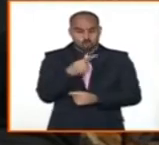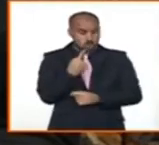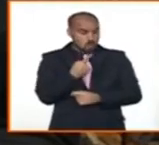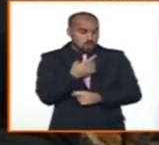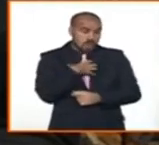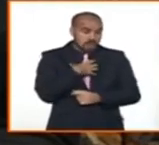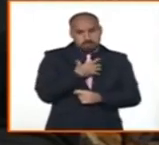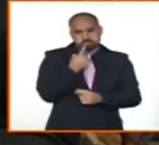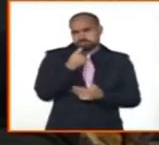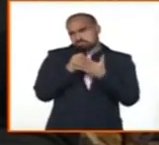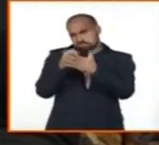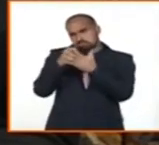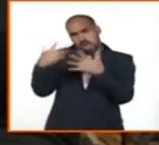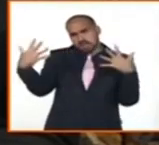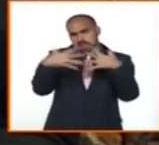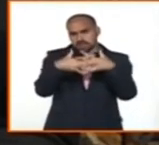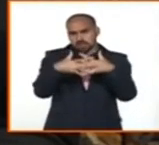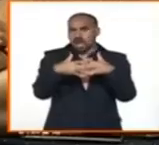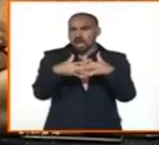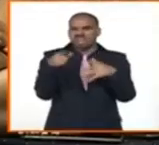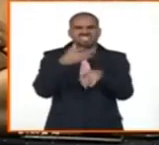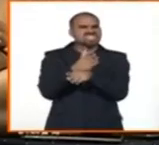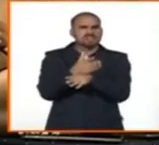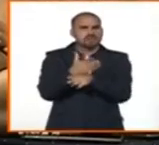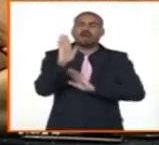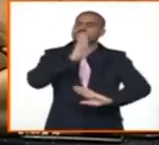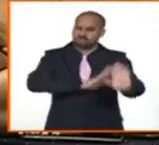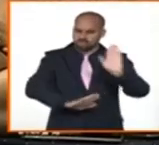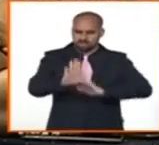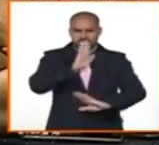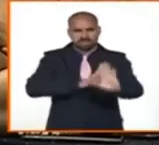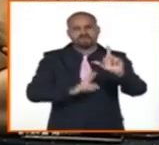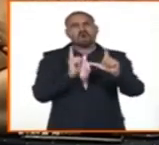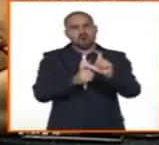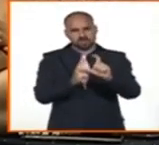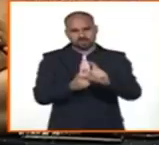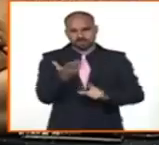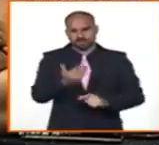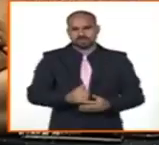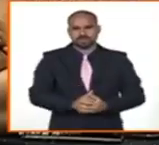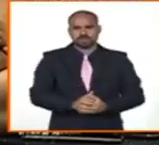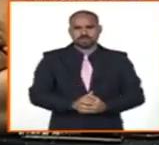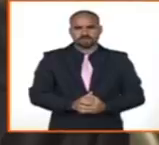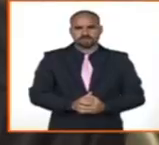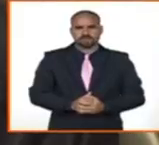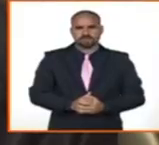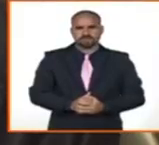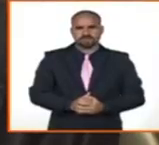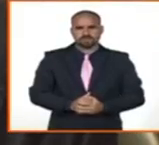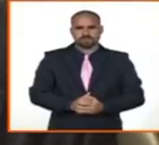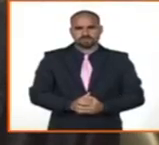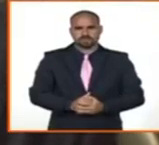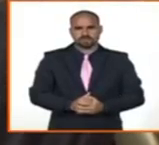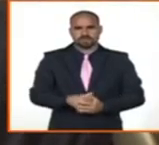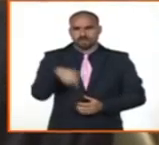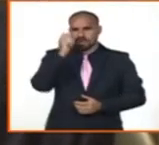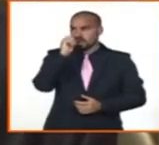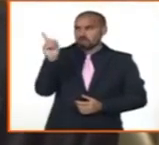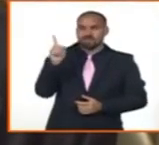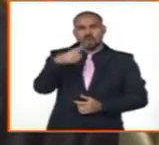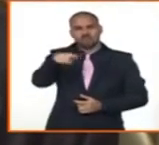sobra, ahí estamos defendiendo también el marxismo. Yo creo que ustedes están bebiendo de la ideología de la Revolución